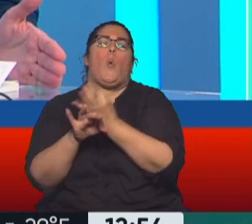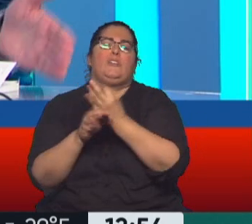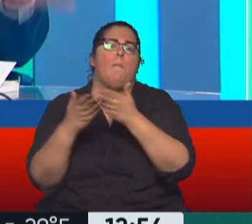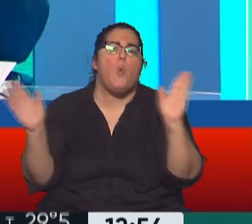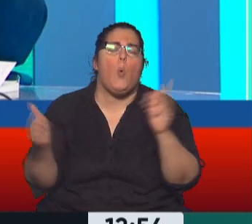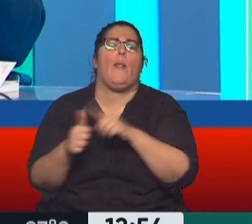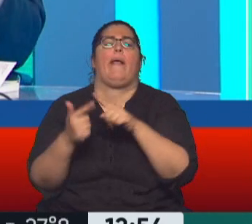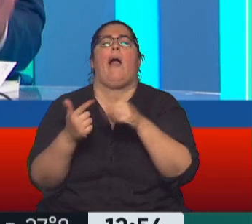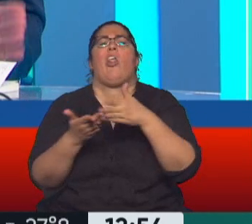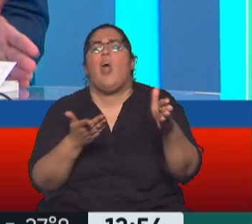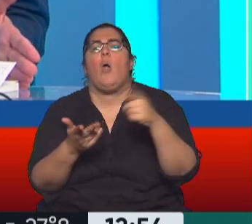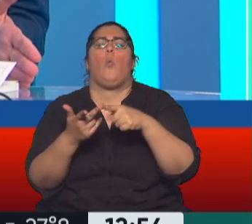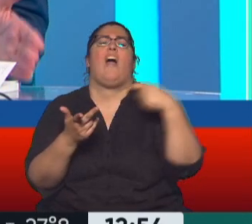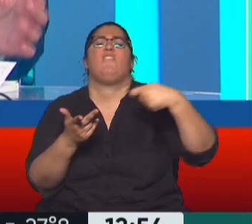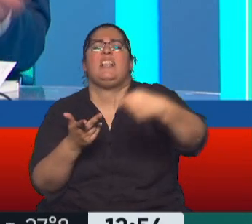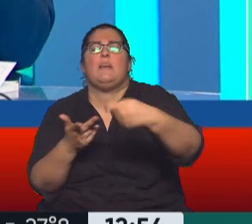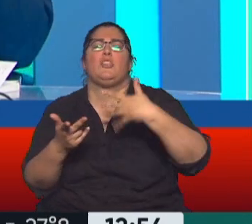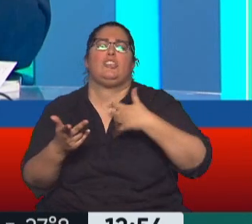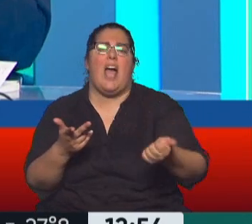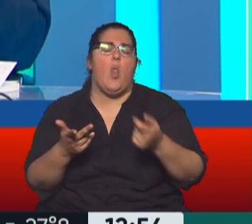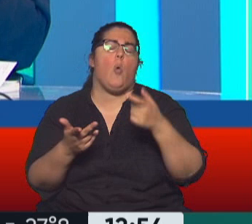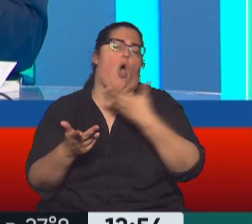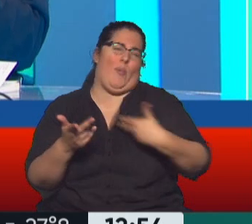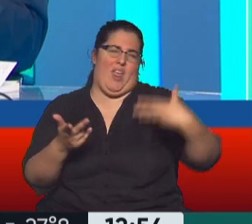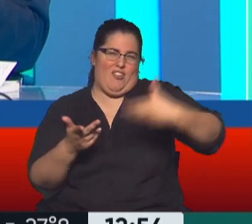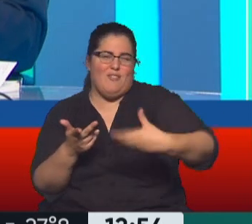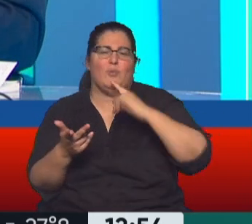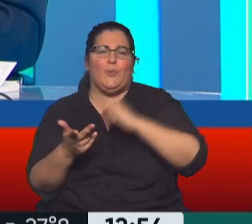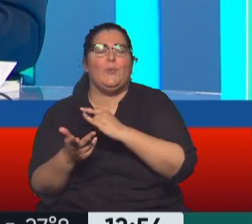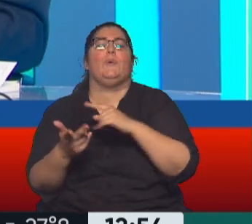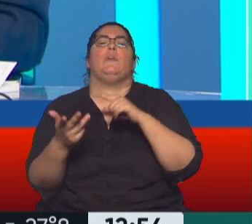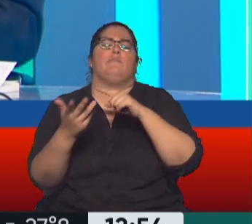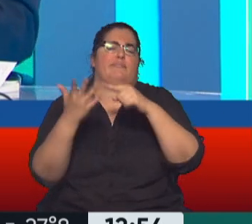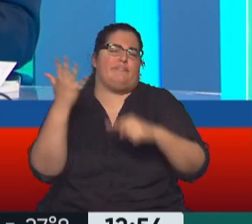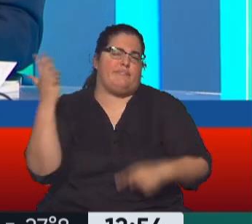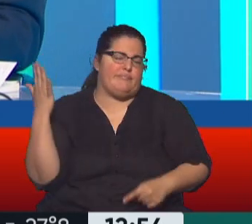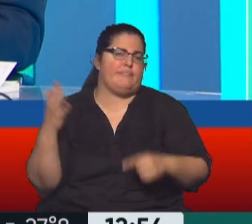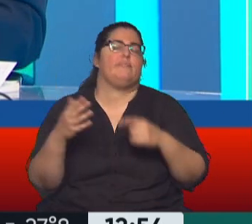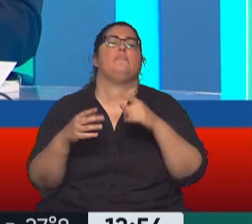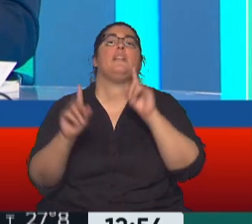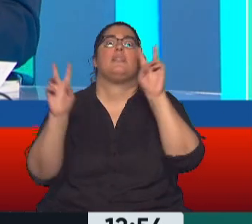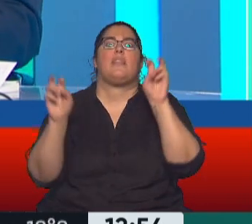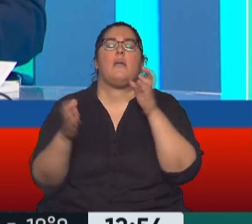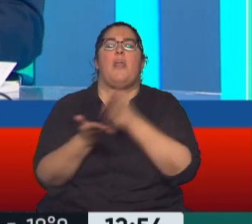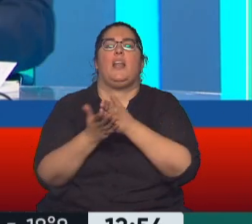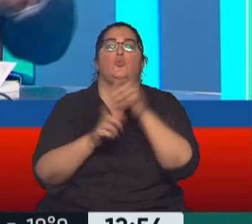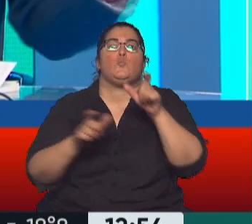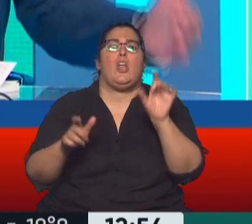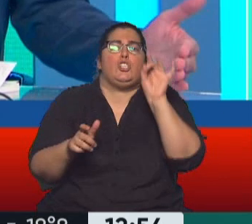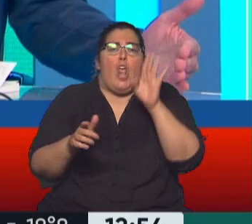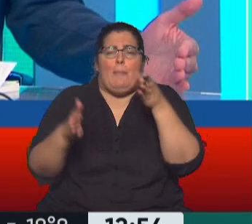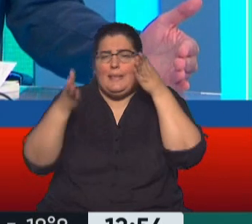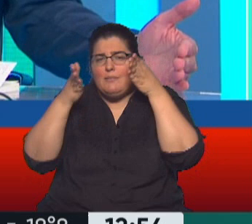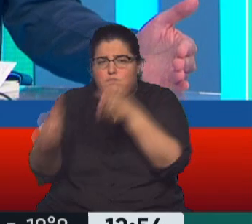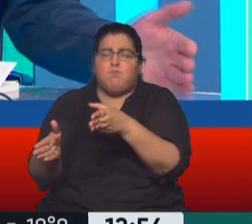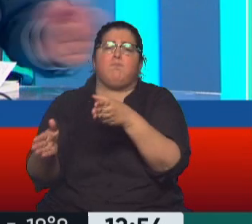tema de la deuda, el financiamiento de la salud. Tiene un conjunto de luchas que van más allá. Y el problema de los derechos humanos no se acota exclusivamente